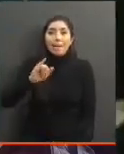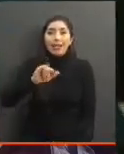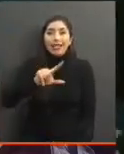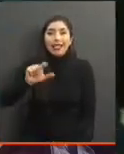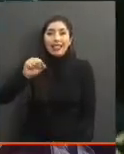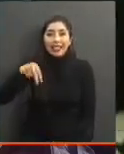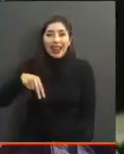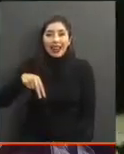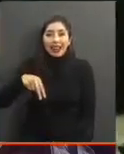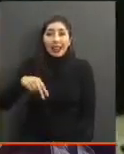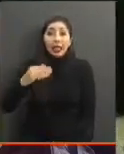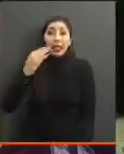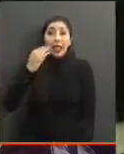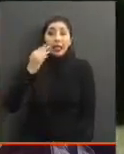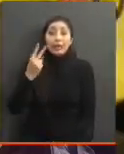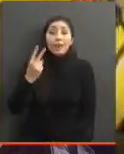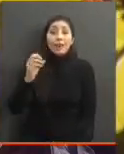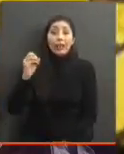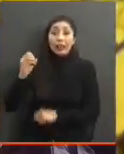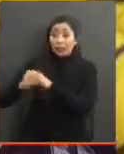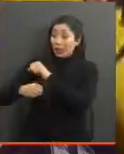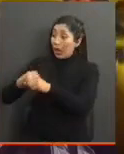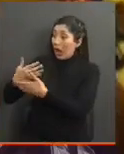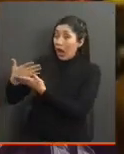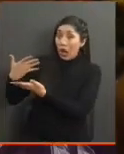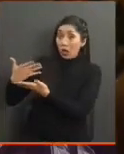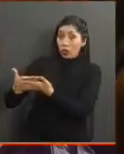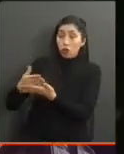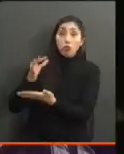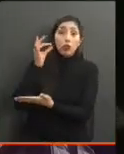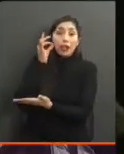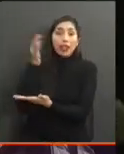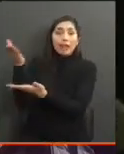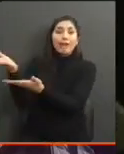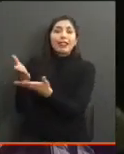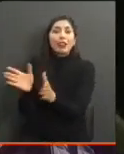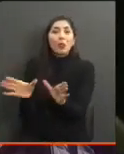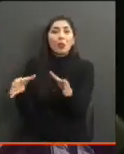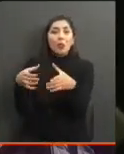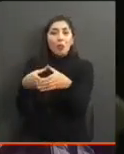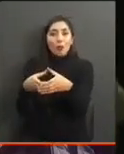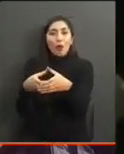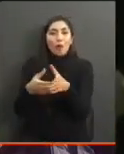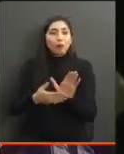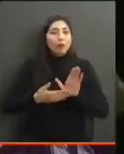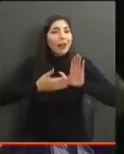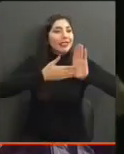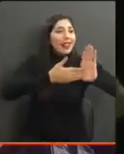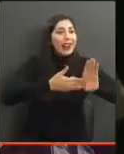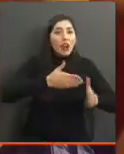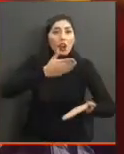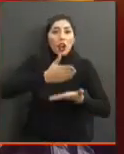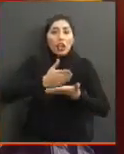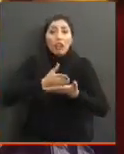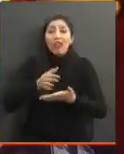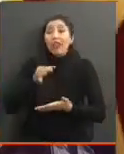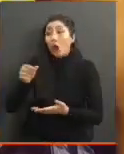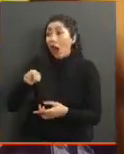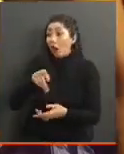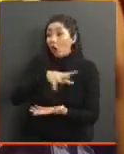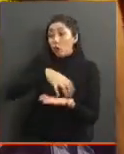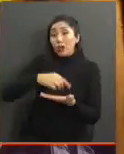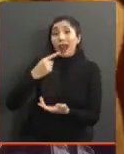Hace casi dos décadas, Fabiola invitó a un grupo folclórico a presentarse en su colegio, pero al decirles que era en la legua, ninguno